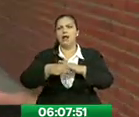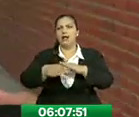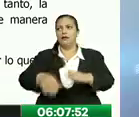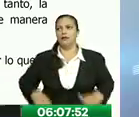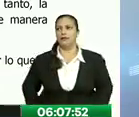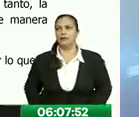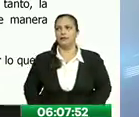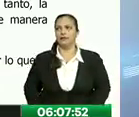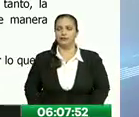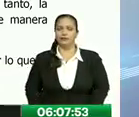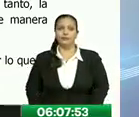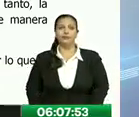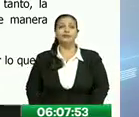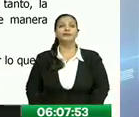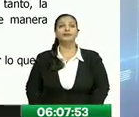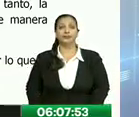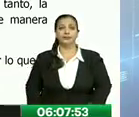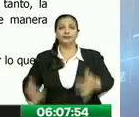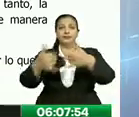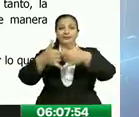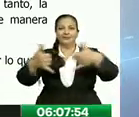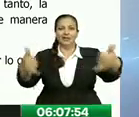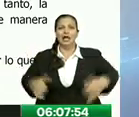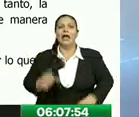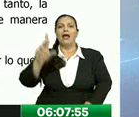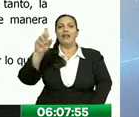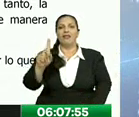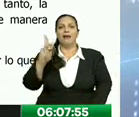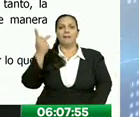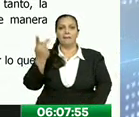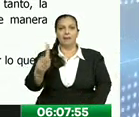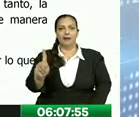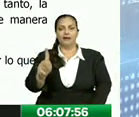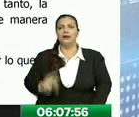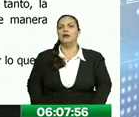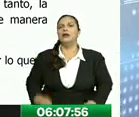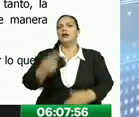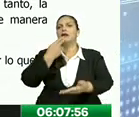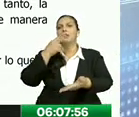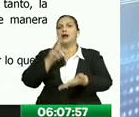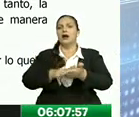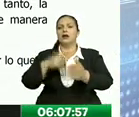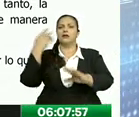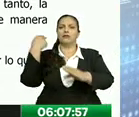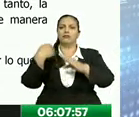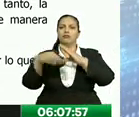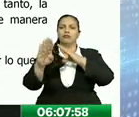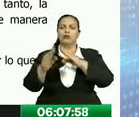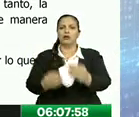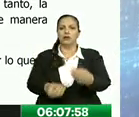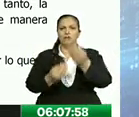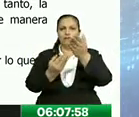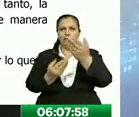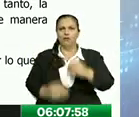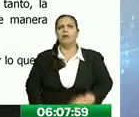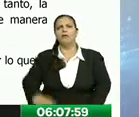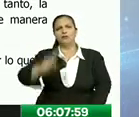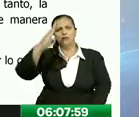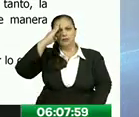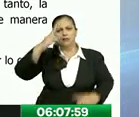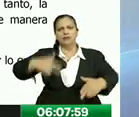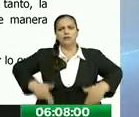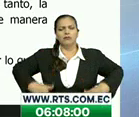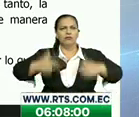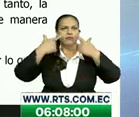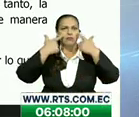allá. La casa comercial, en un comunicado en el que no precisó el monto sustraído, señala que el personal de seguridad actuó de forma coordinada